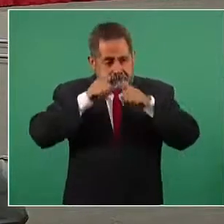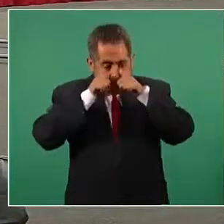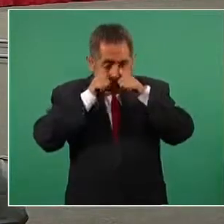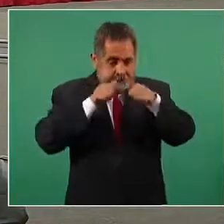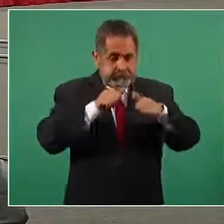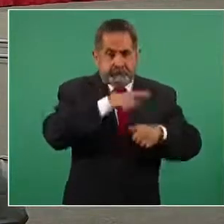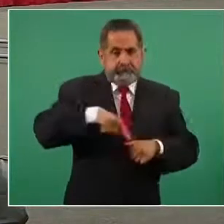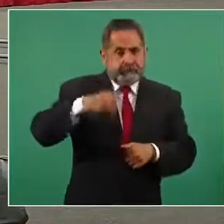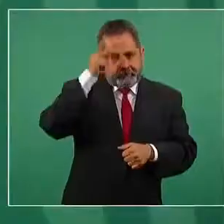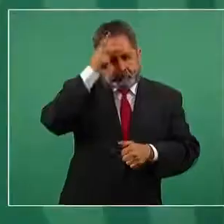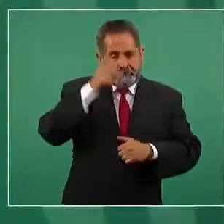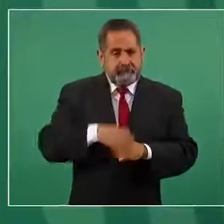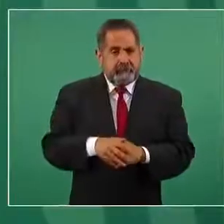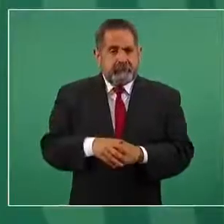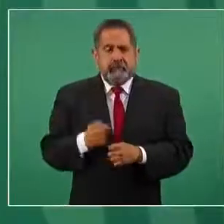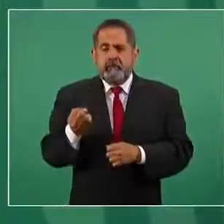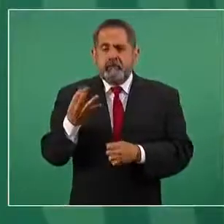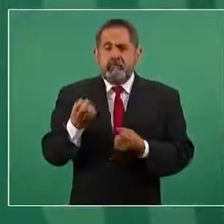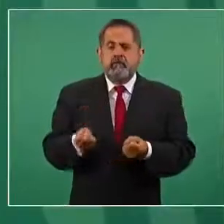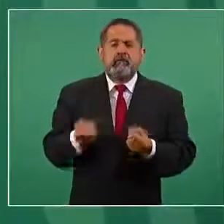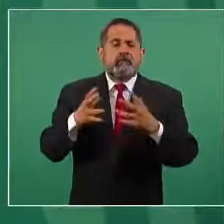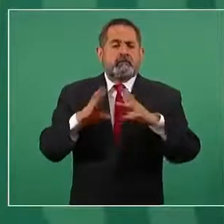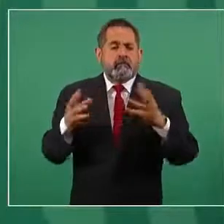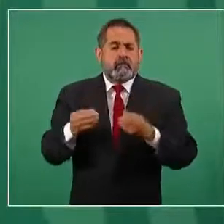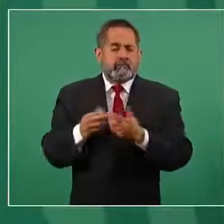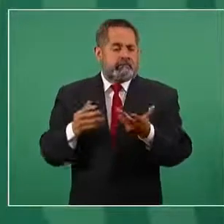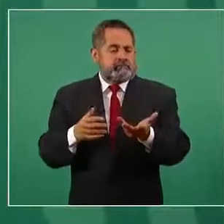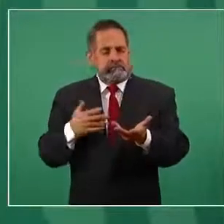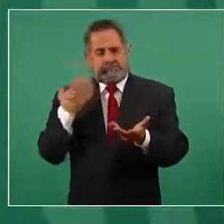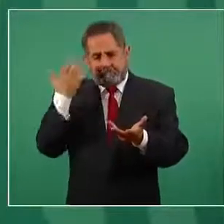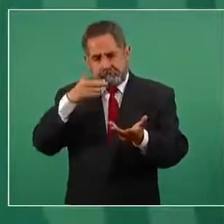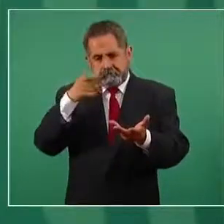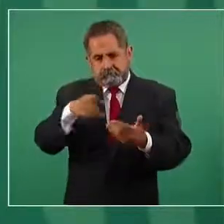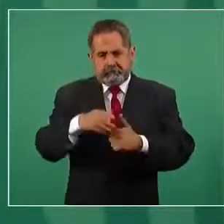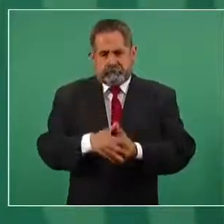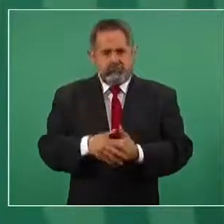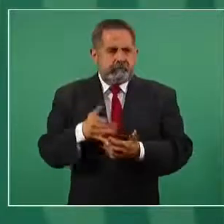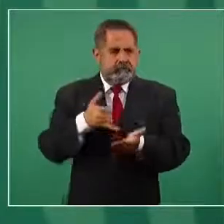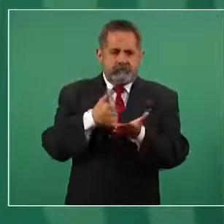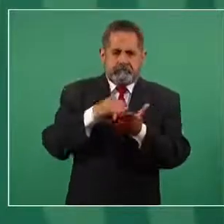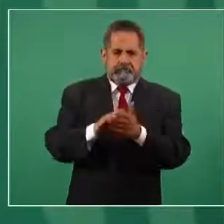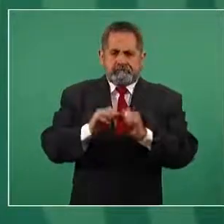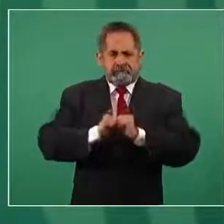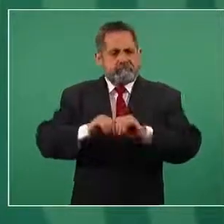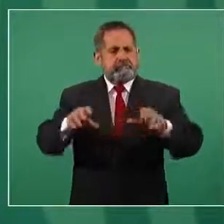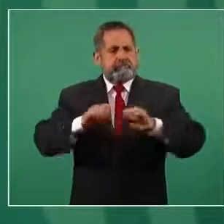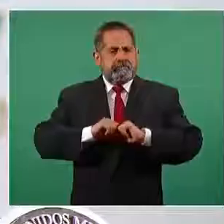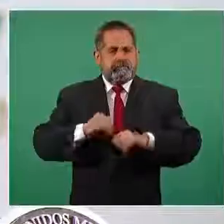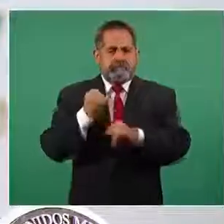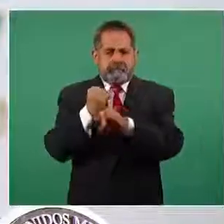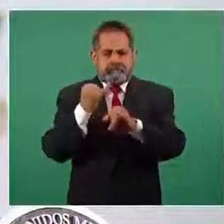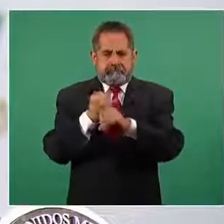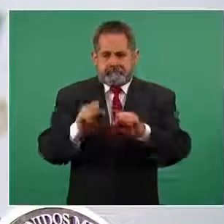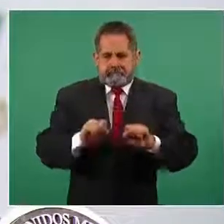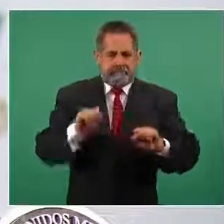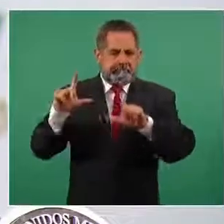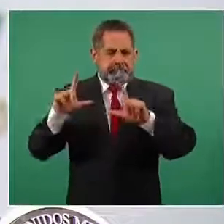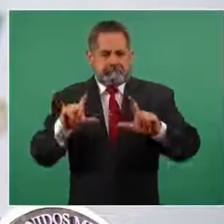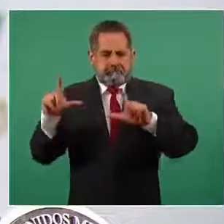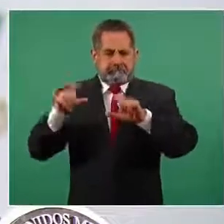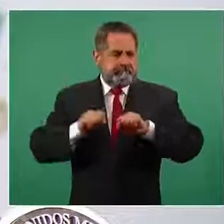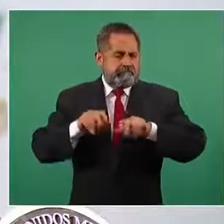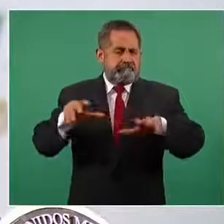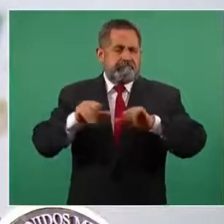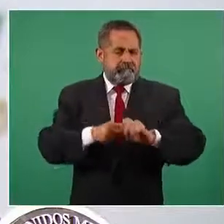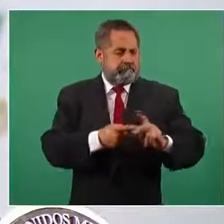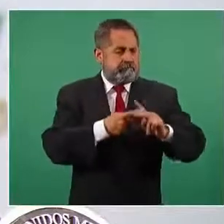atención. En cuanto a números, para no dejarle con la inquietud, como se sabe perfectamente, lo hemos publicado, no se necesita un registro especial, lo hemos estado monitoreando